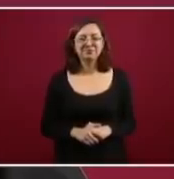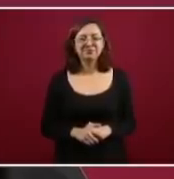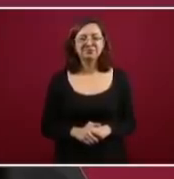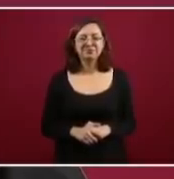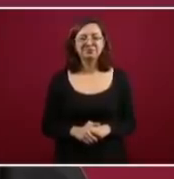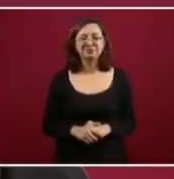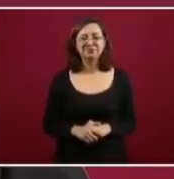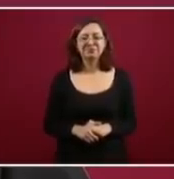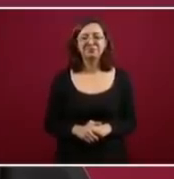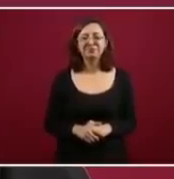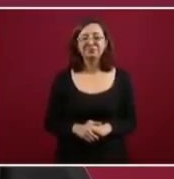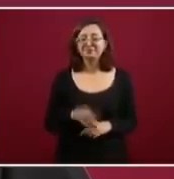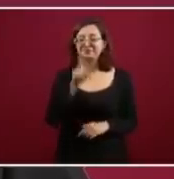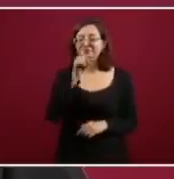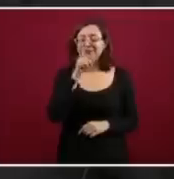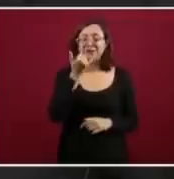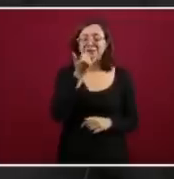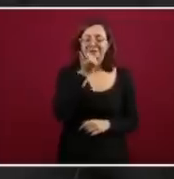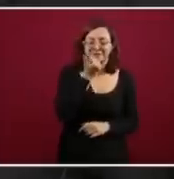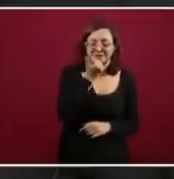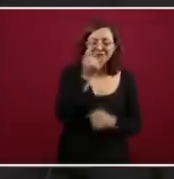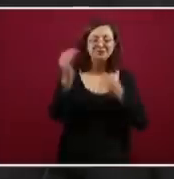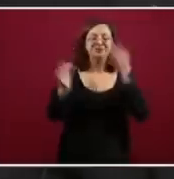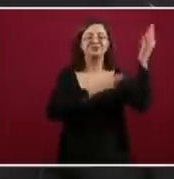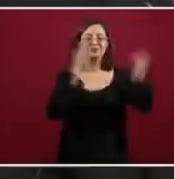perdón las noticias falsas